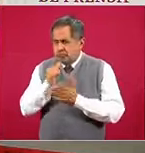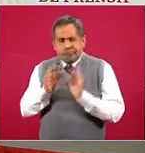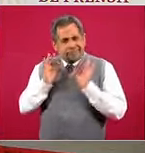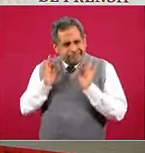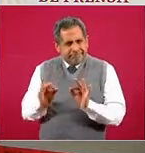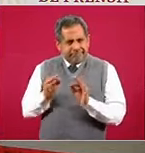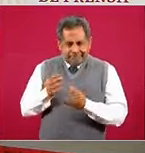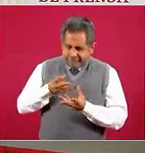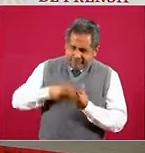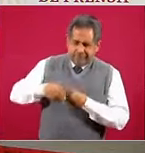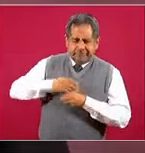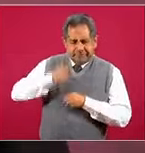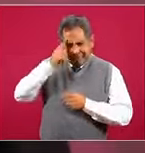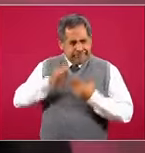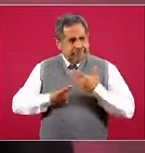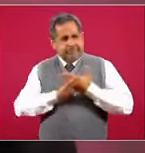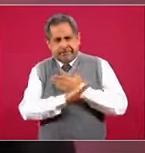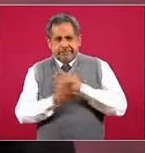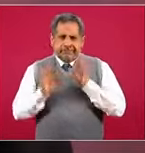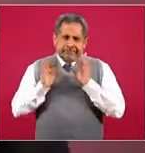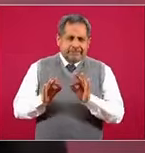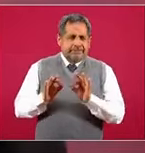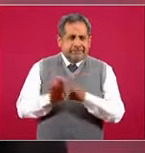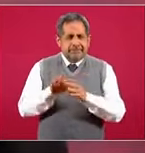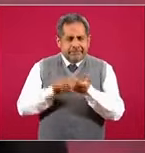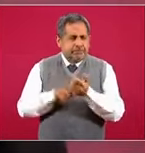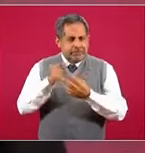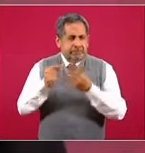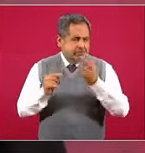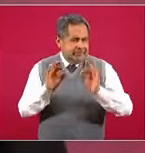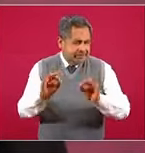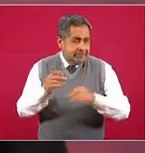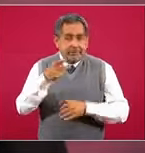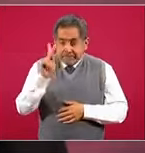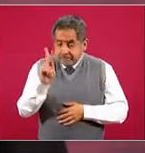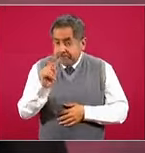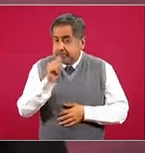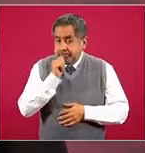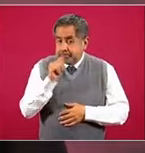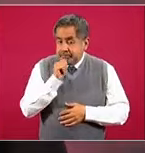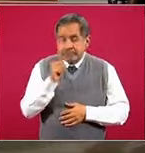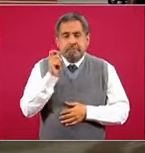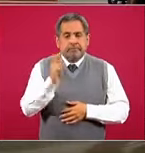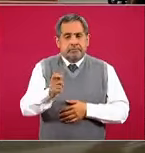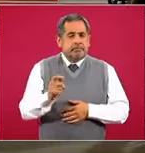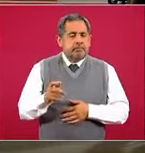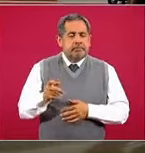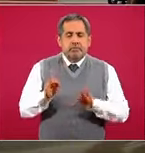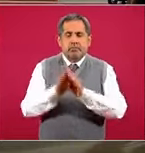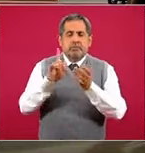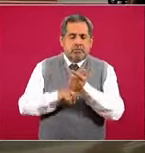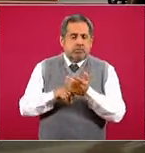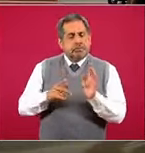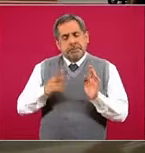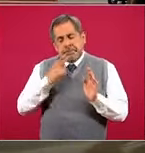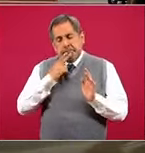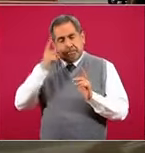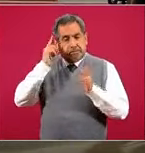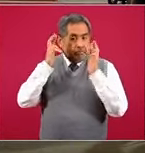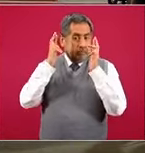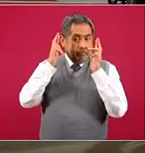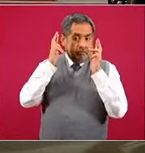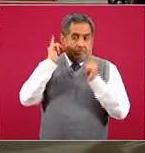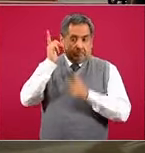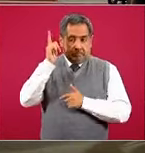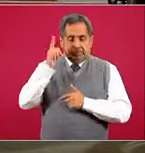de poder generar la inmunidad y lógicamente sus avances, ¿no? Claro que son datos prometedores, son datos que en su